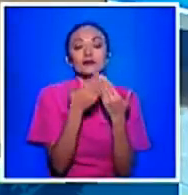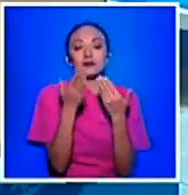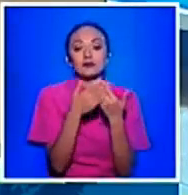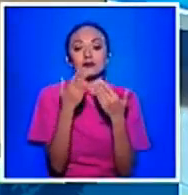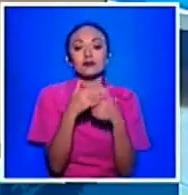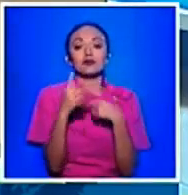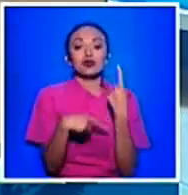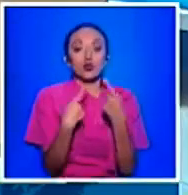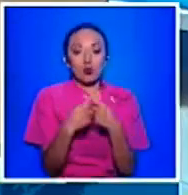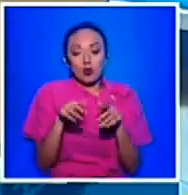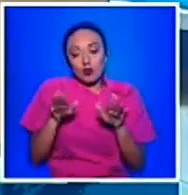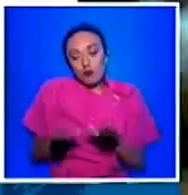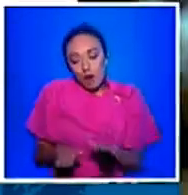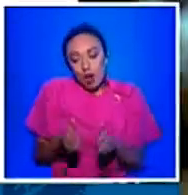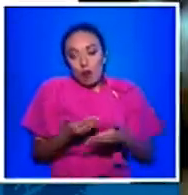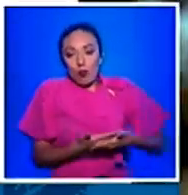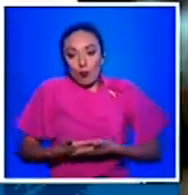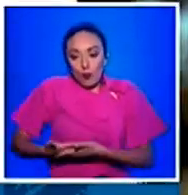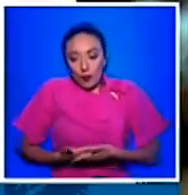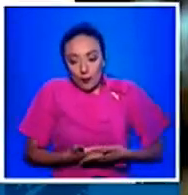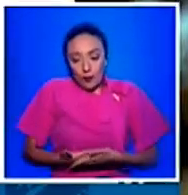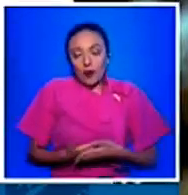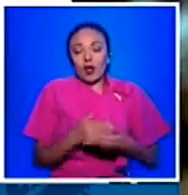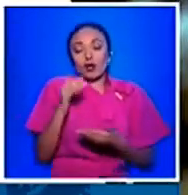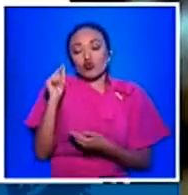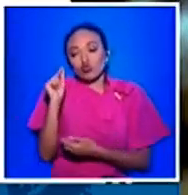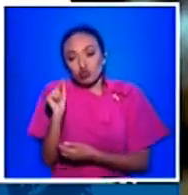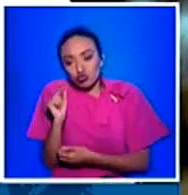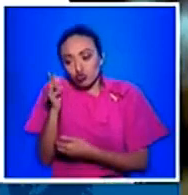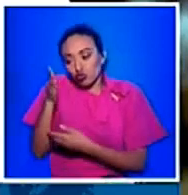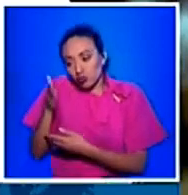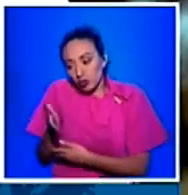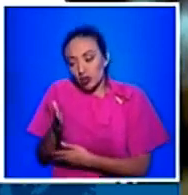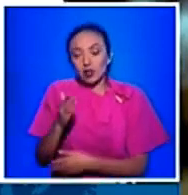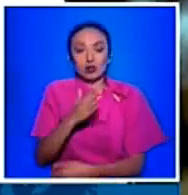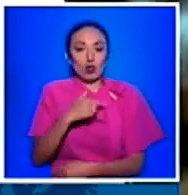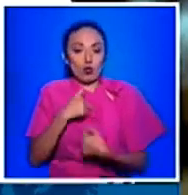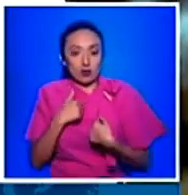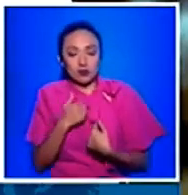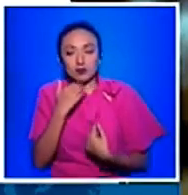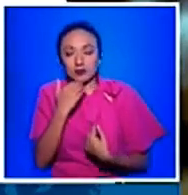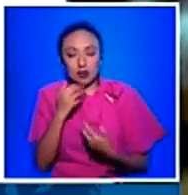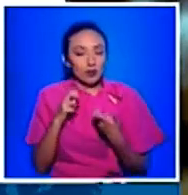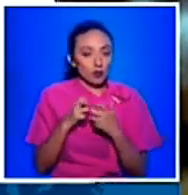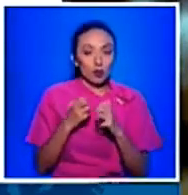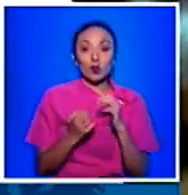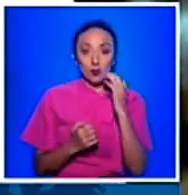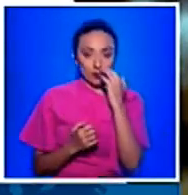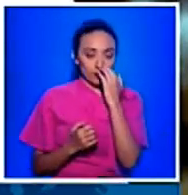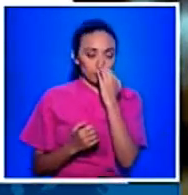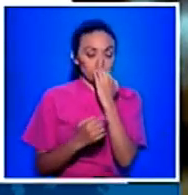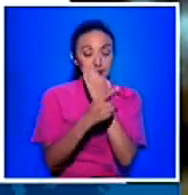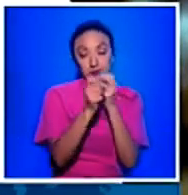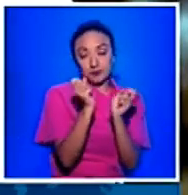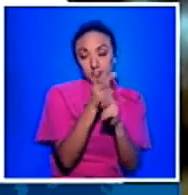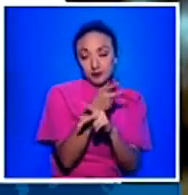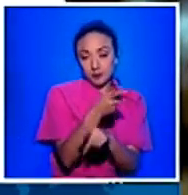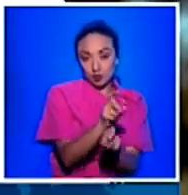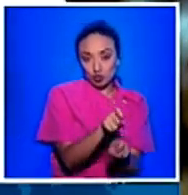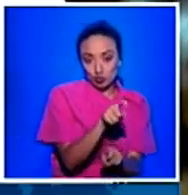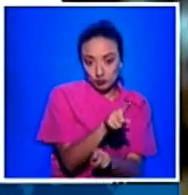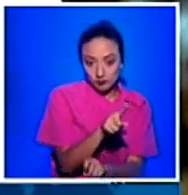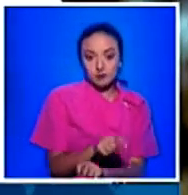tienen un bajo peso al nacer, prematuridad, alguna cardiopatía, es decir, alguna comorbilidad que es alguna enfermedad de